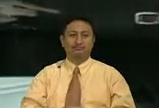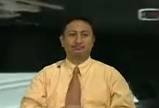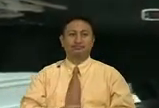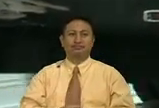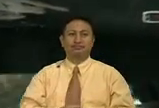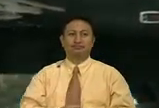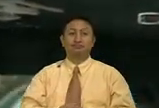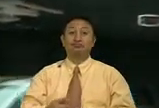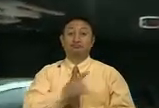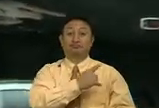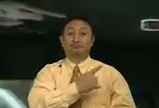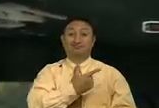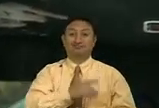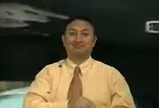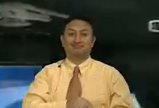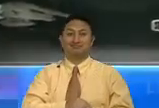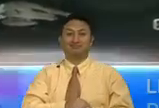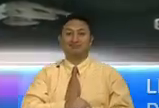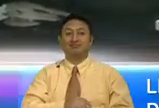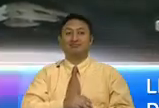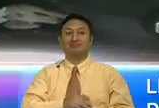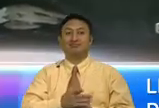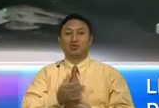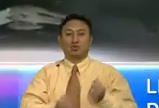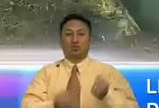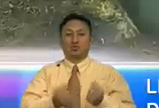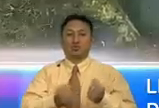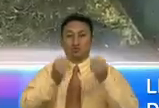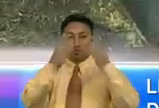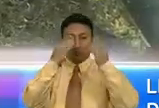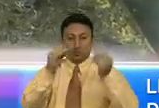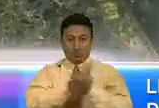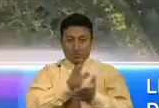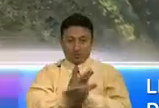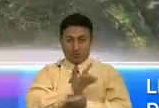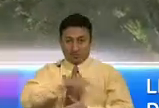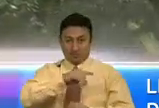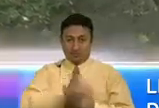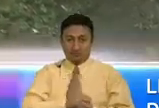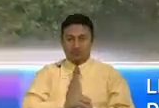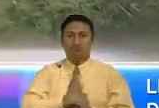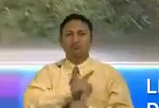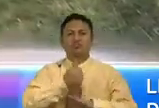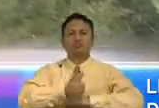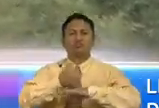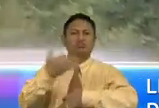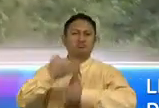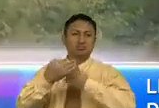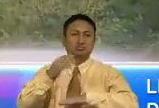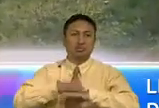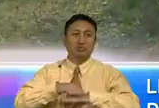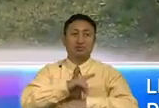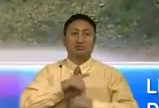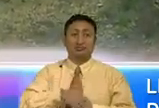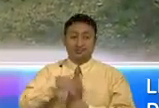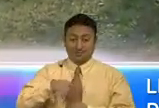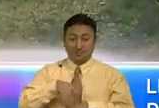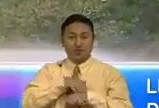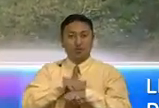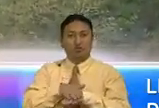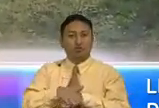Un vehículo de transporte escolar derrapó en la avenida Simón Bolívar. El accidente se produjo, según las autoridades, debido a lo resbalosa que se encontraba